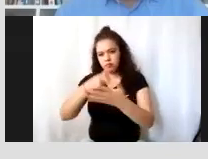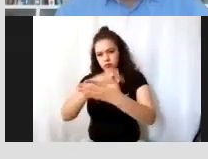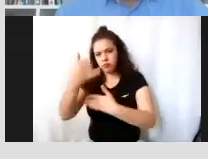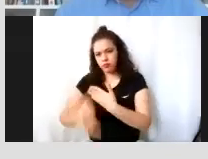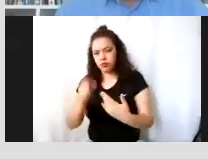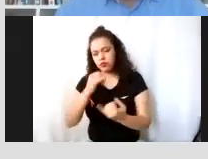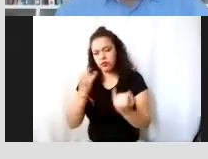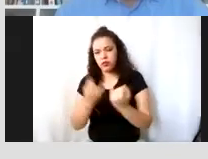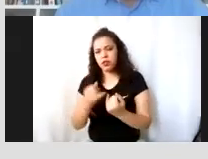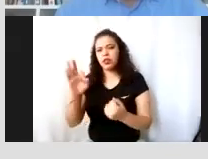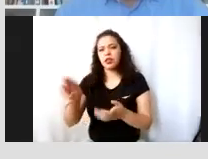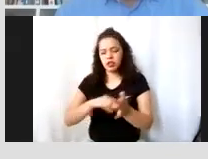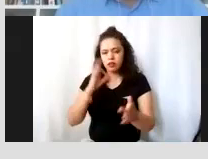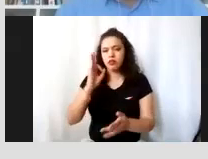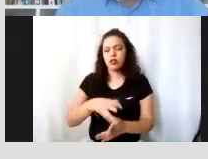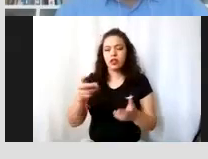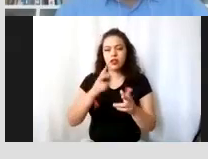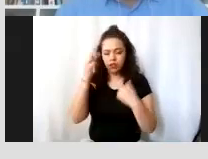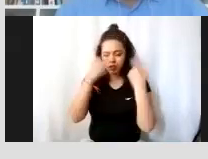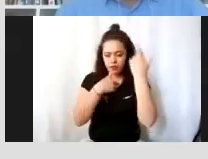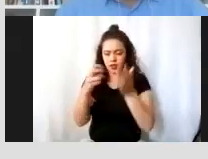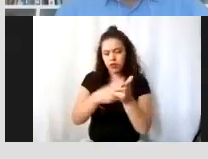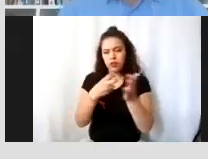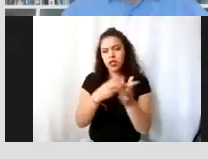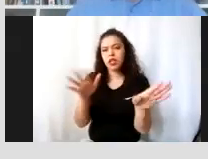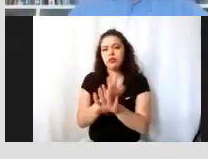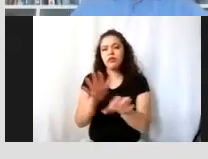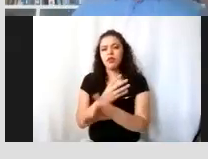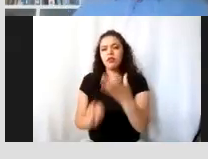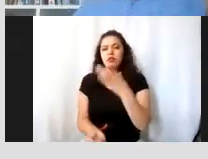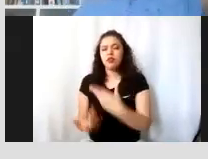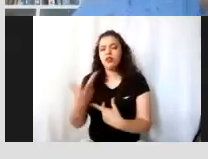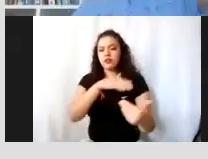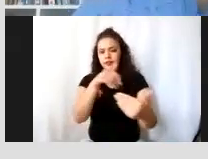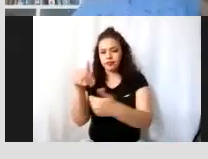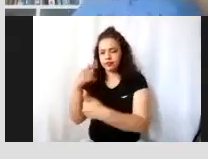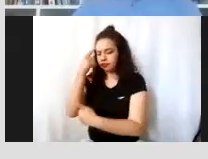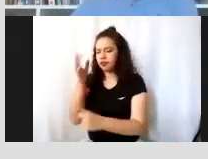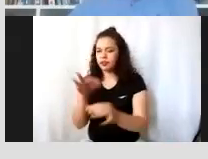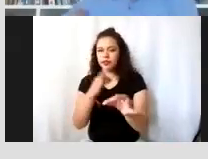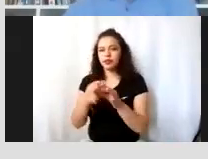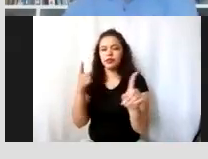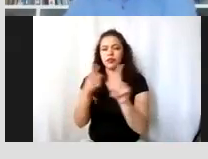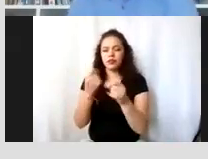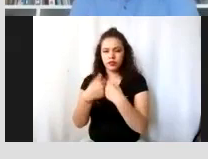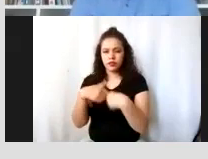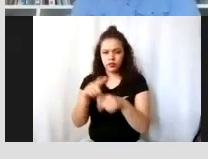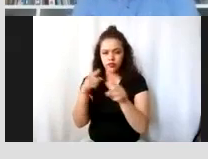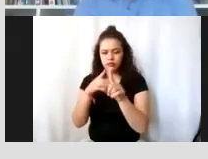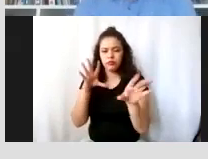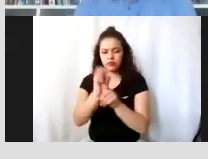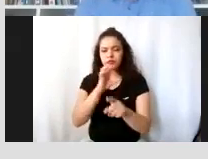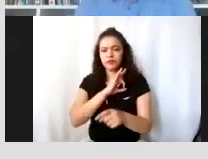confirmar, verificar, corregir y actualizar la información recolectada para el cumplimiento de nuestro objeto social,